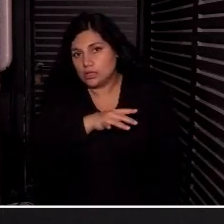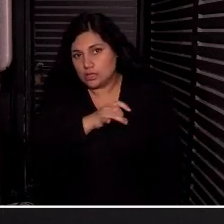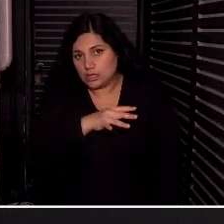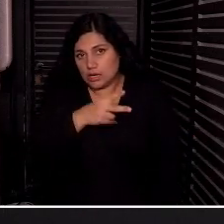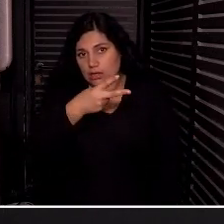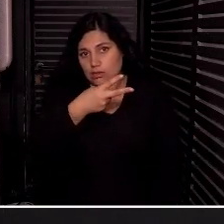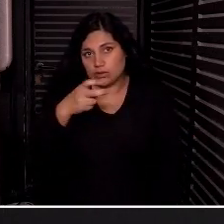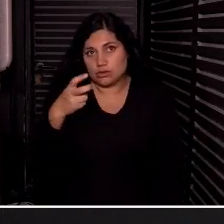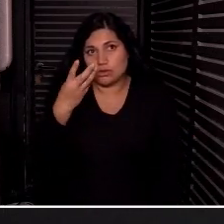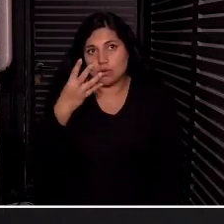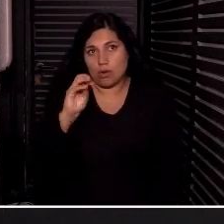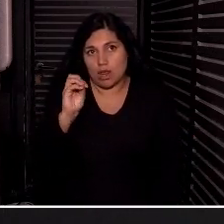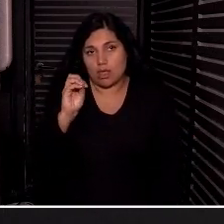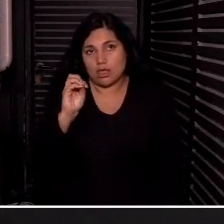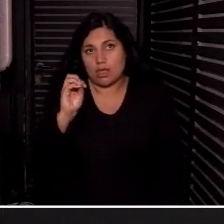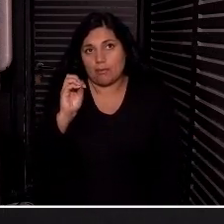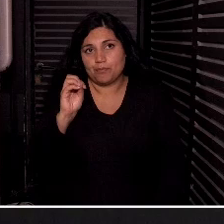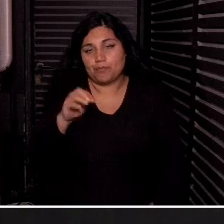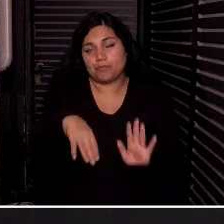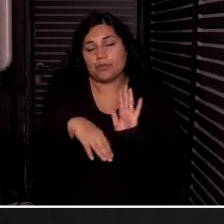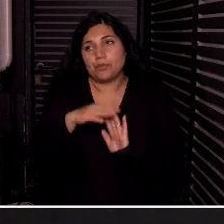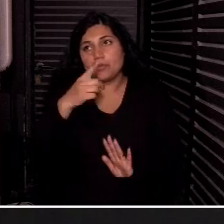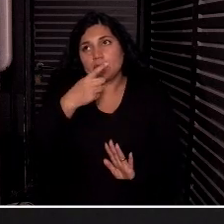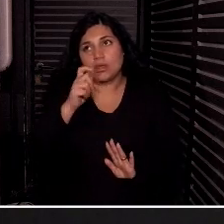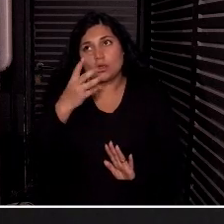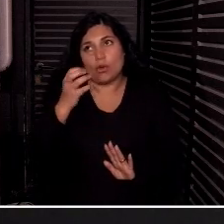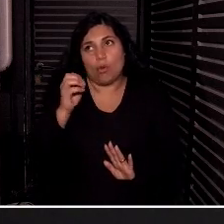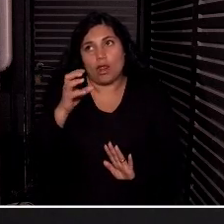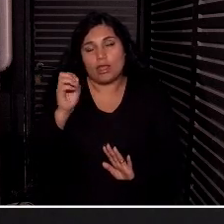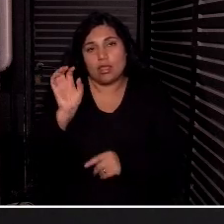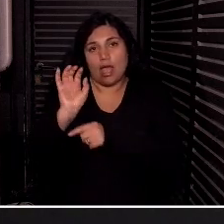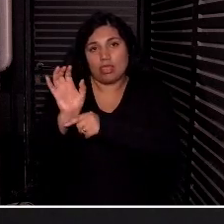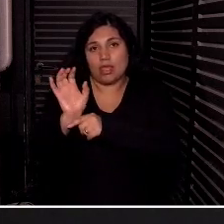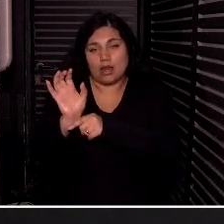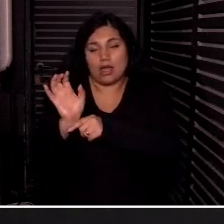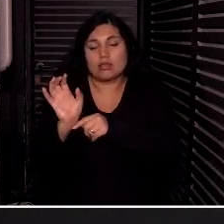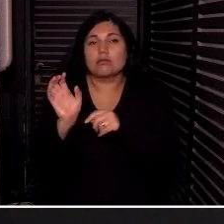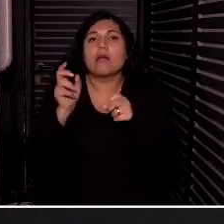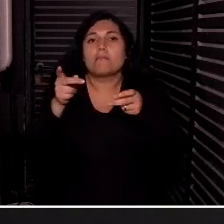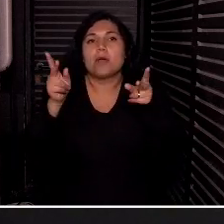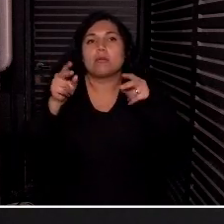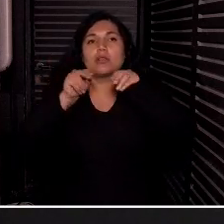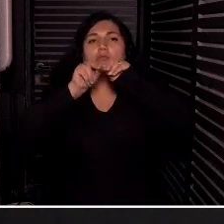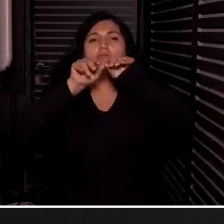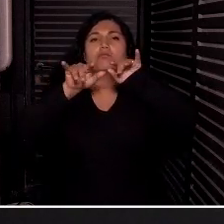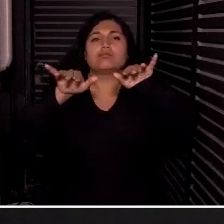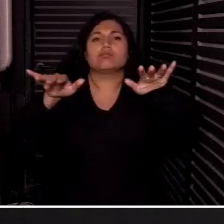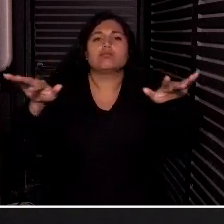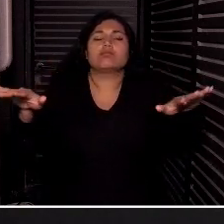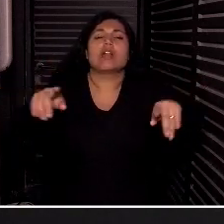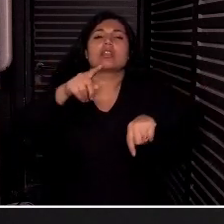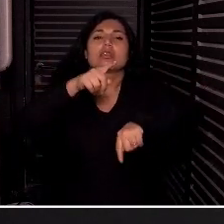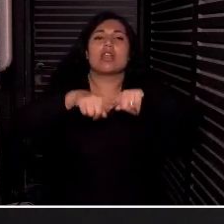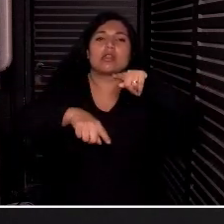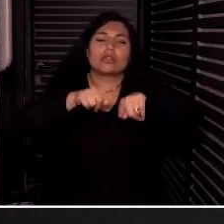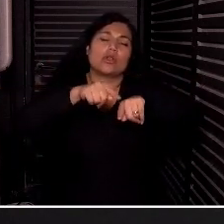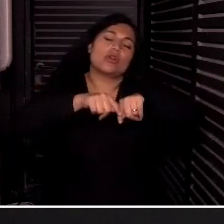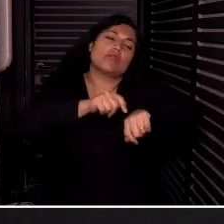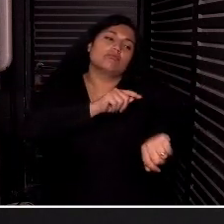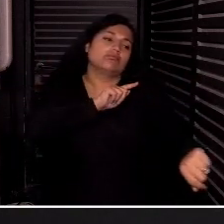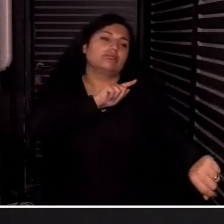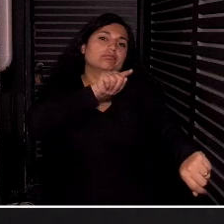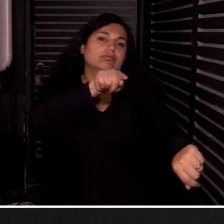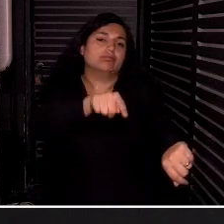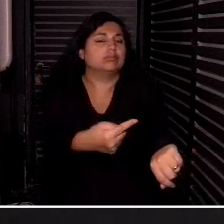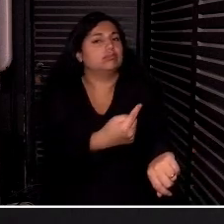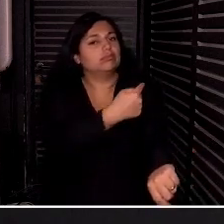240 concesiones y más de 140 antenas física y eso le permite llegar a territorios donde nadie llega ya eh Y